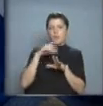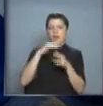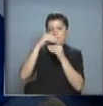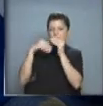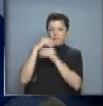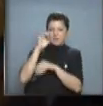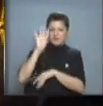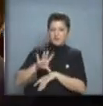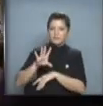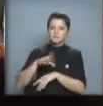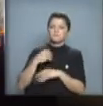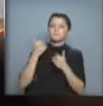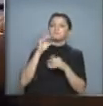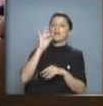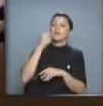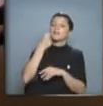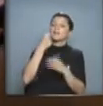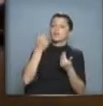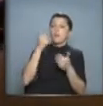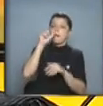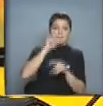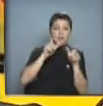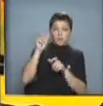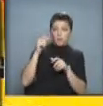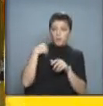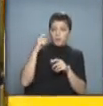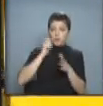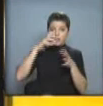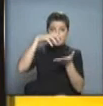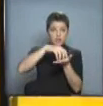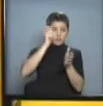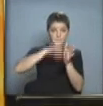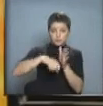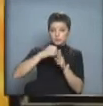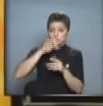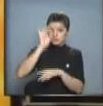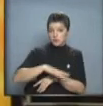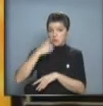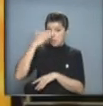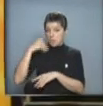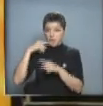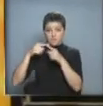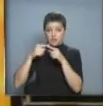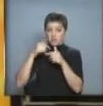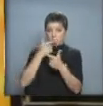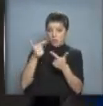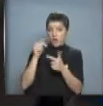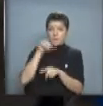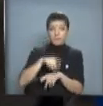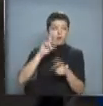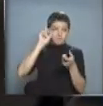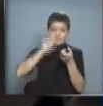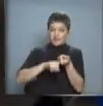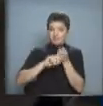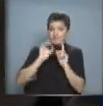las personas que se casan por civil, por ejemplo, que no hacen ninguna fiesta para los demás, ¿están firmando también un papel? También se están casando,